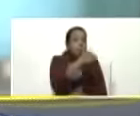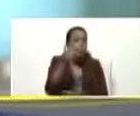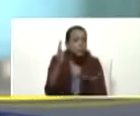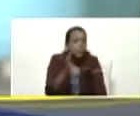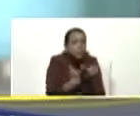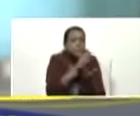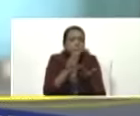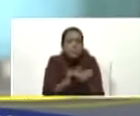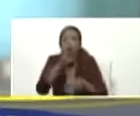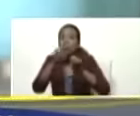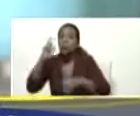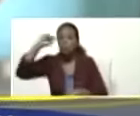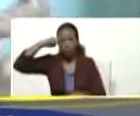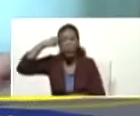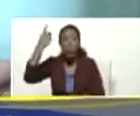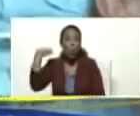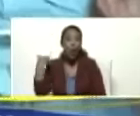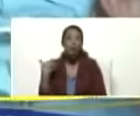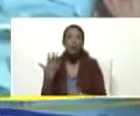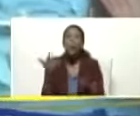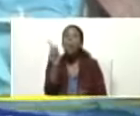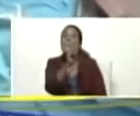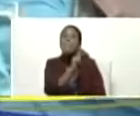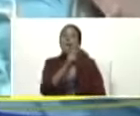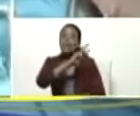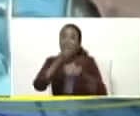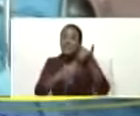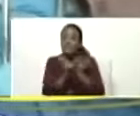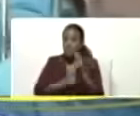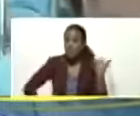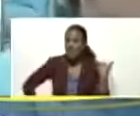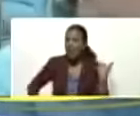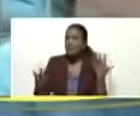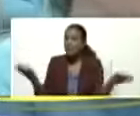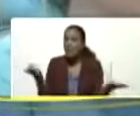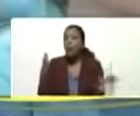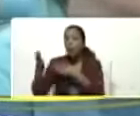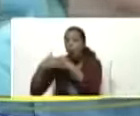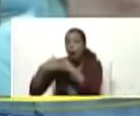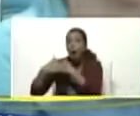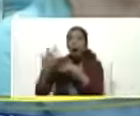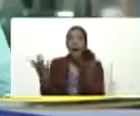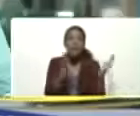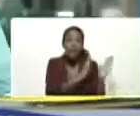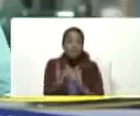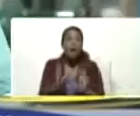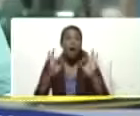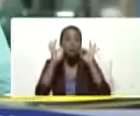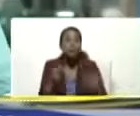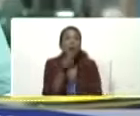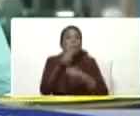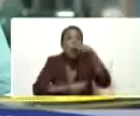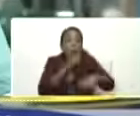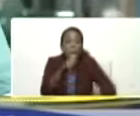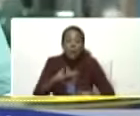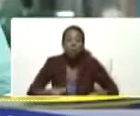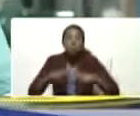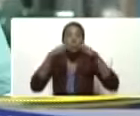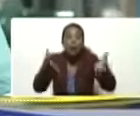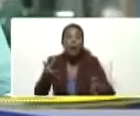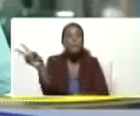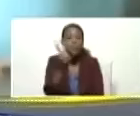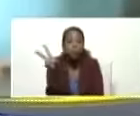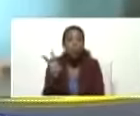partes. Y yo lo recuerdo muy bien, yo tenía apenas un mes de vicepresidenta, cuando usted me dijo, este es el programa que le vamos a llevar al